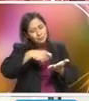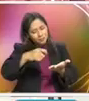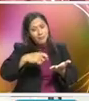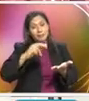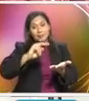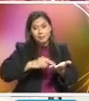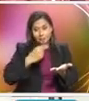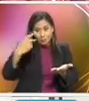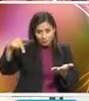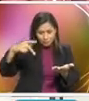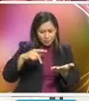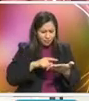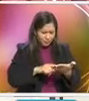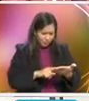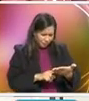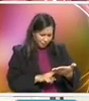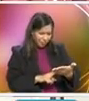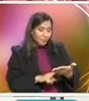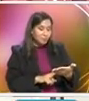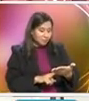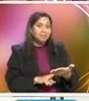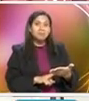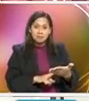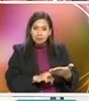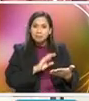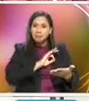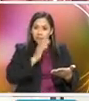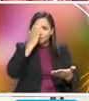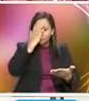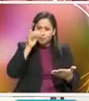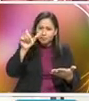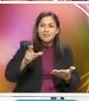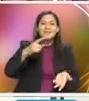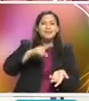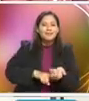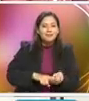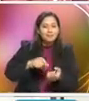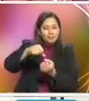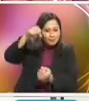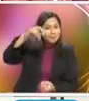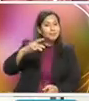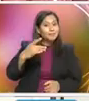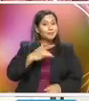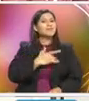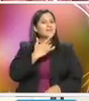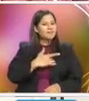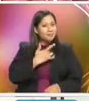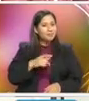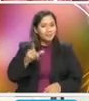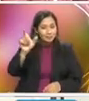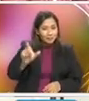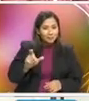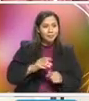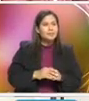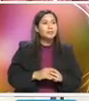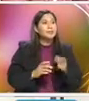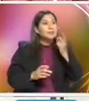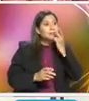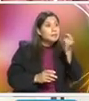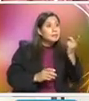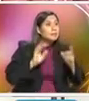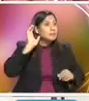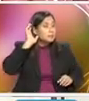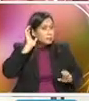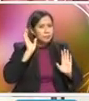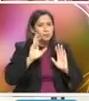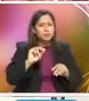firma, realmente nosotros podemos conocer la otra parte, lo que realmente ellos eran y no lo que los demás dicen